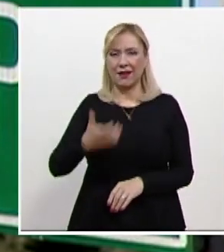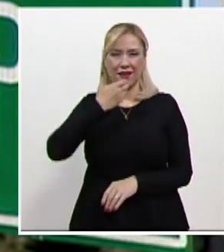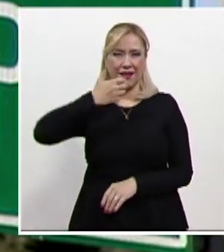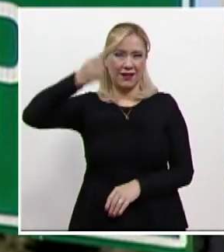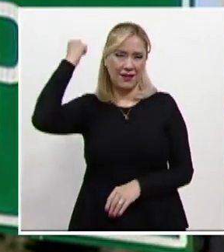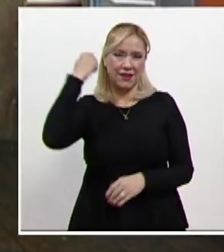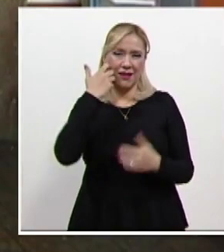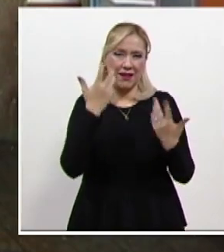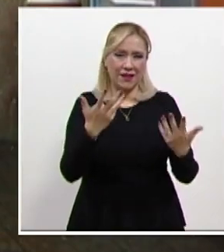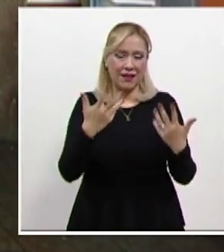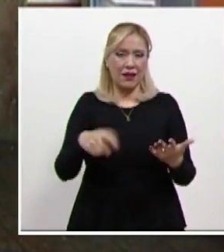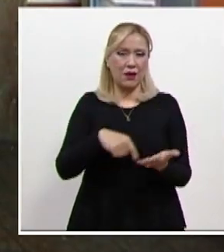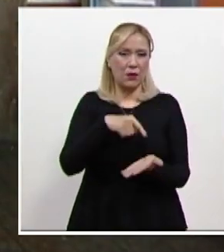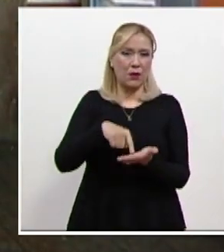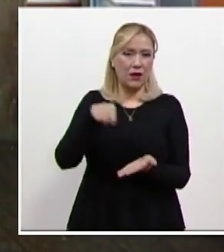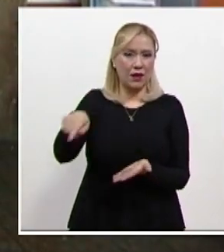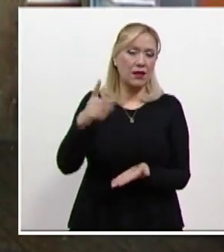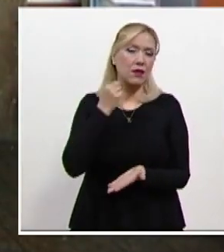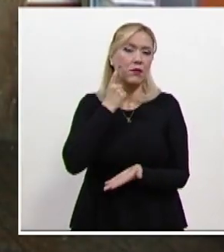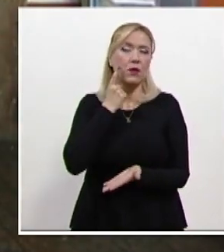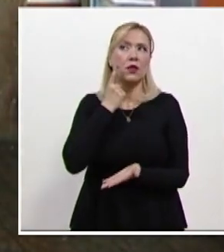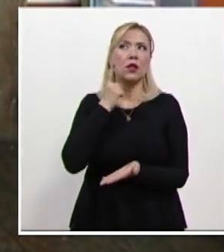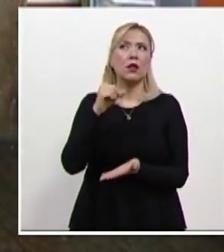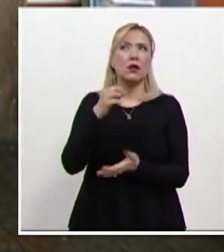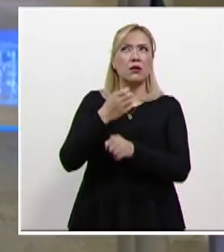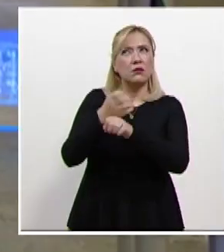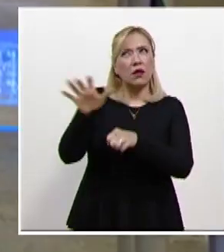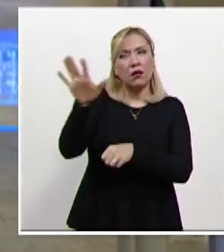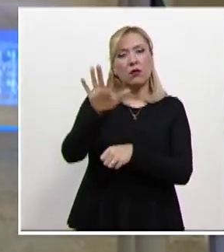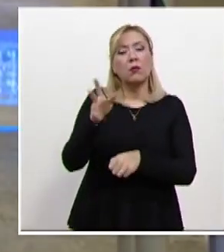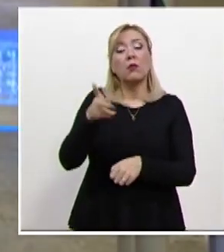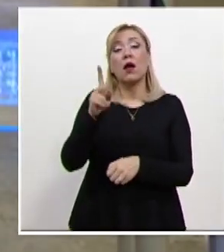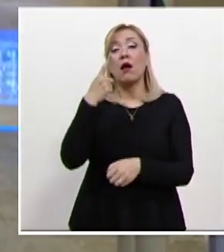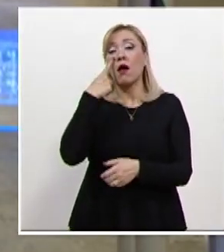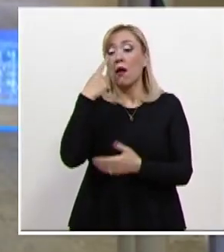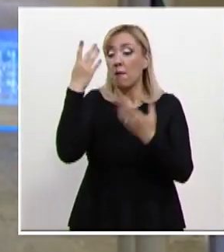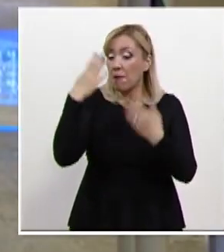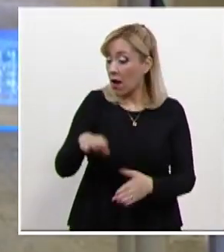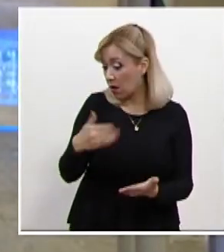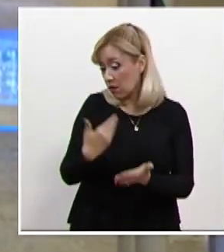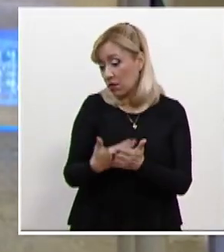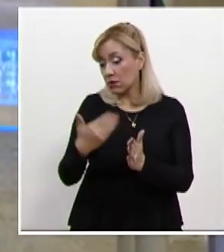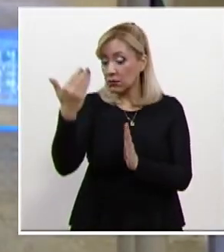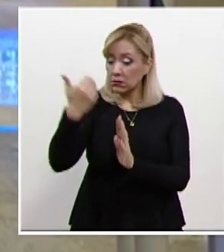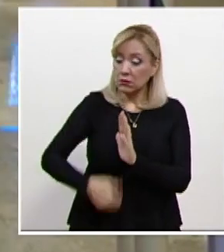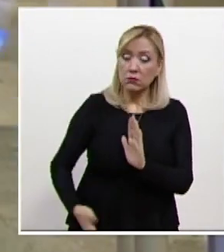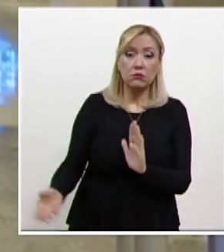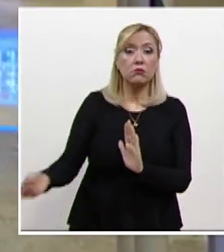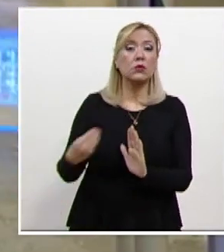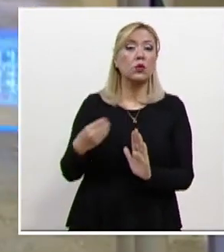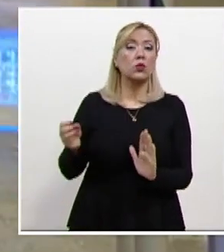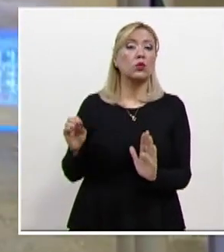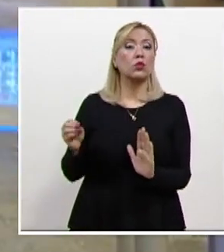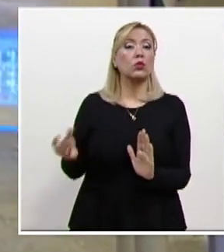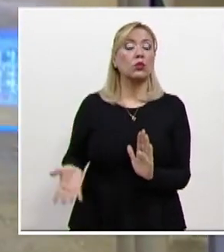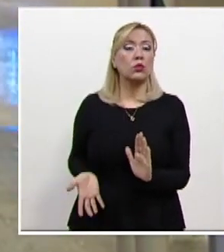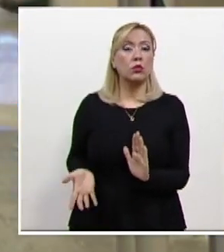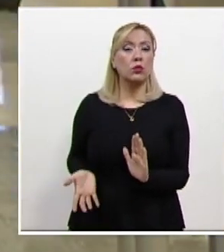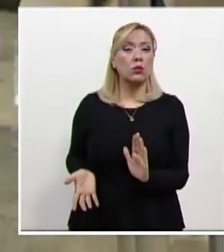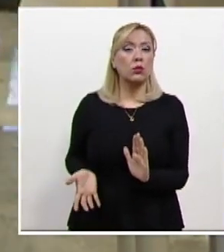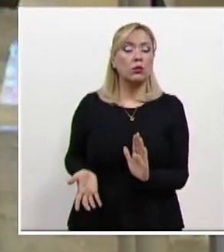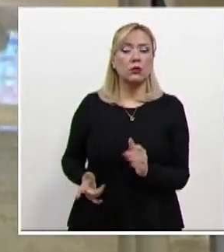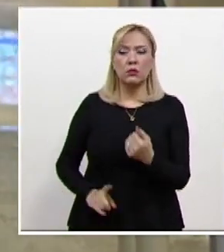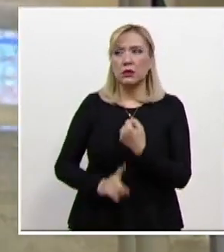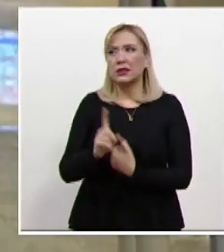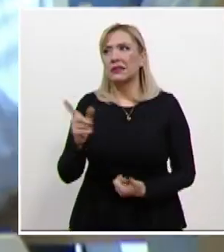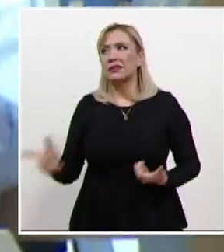local, ya que no presentó en tiempo y forma el contrato de cuenta bancaria que le fue requerido. Señaló que las complicaciones que pudo haber tenido